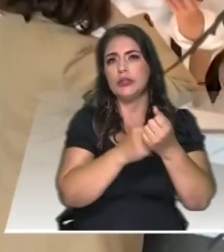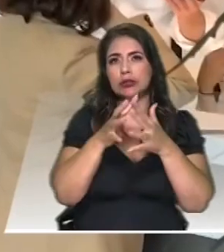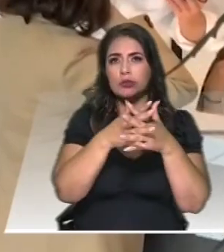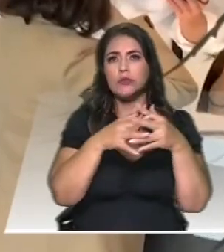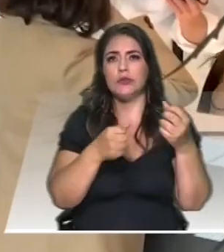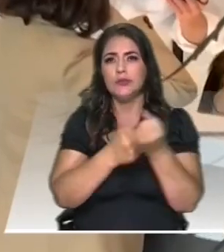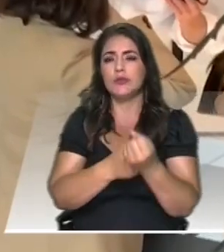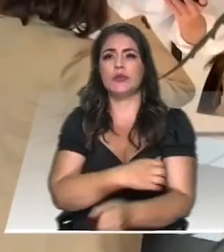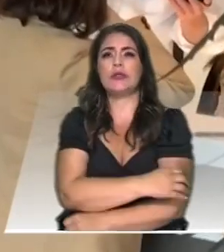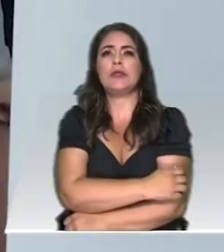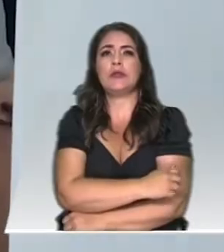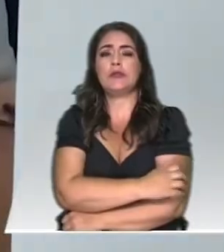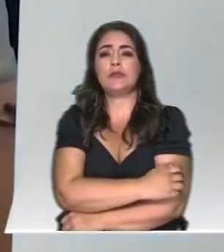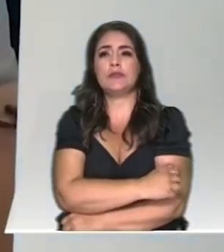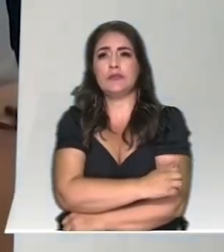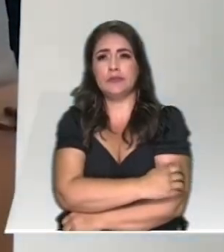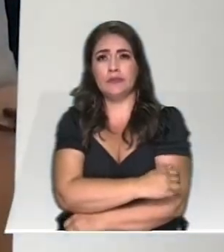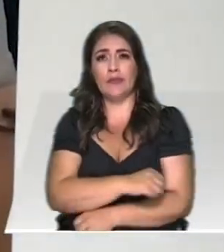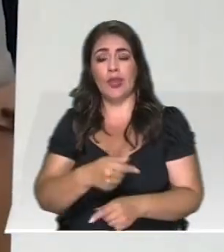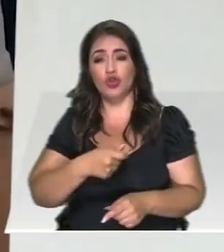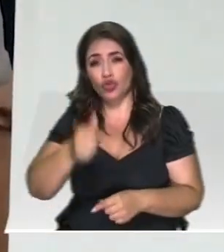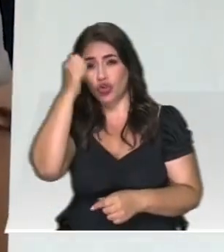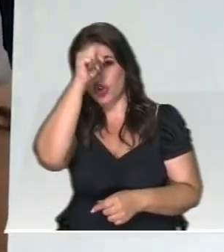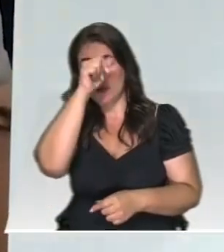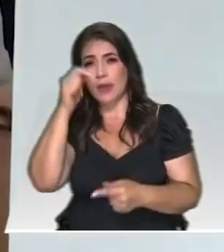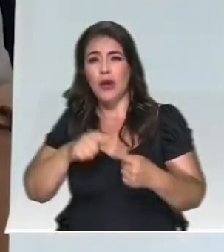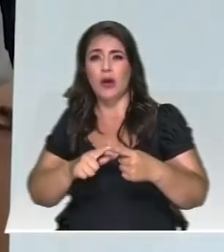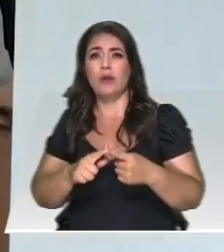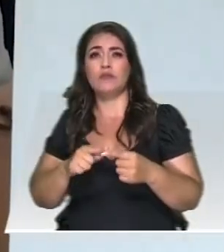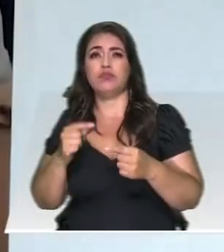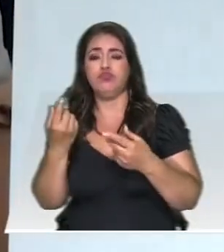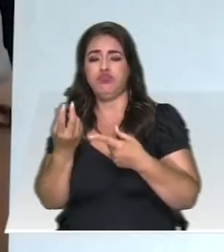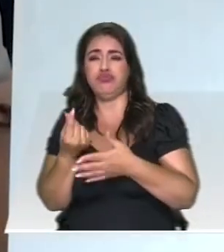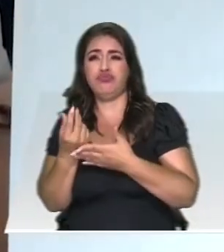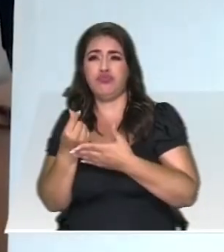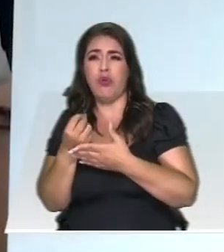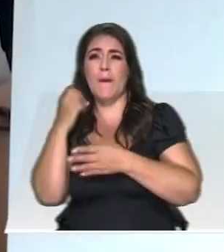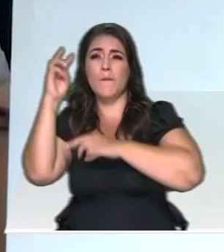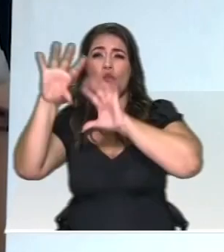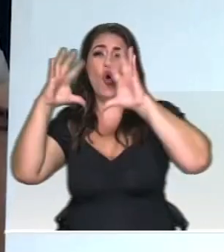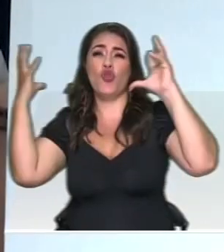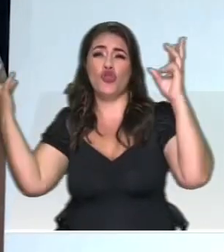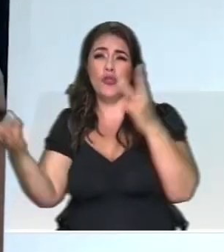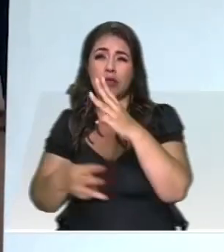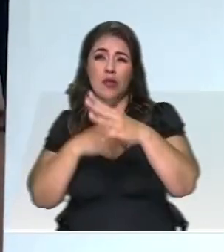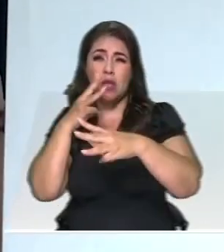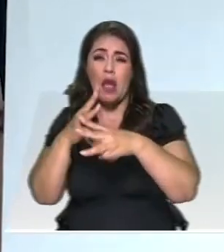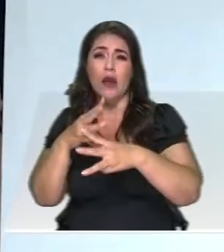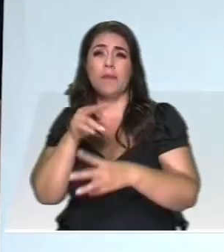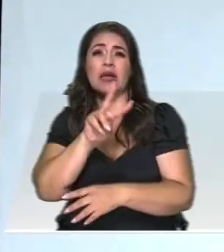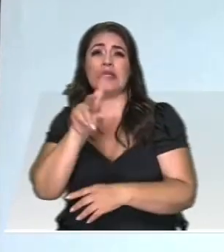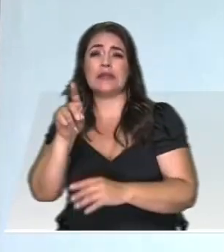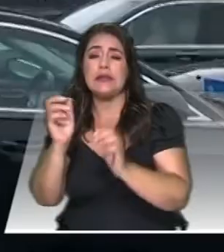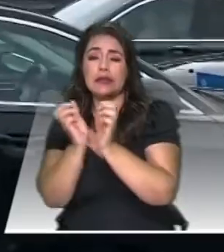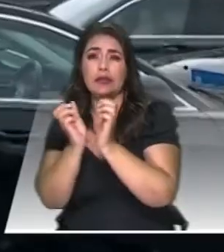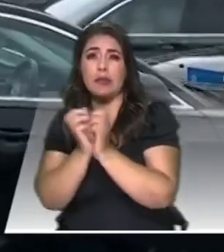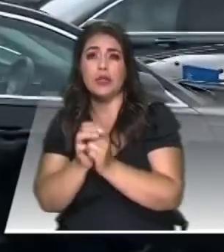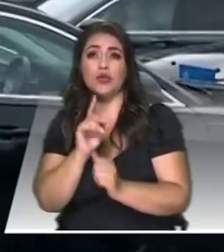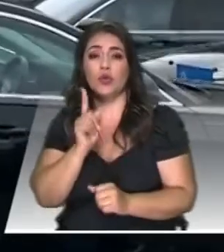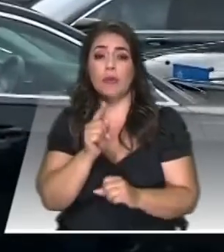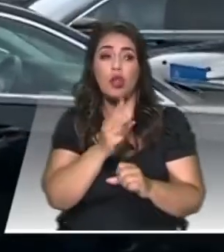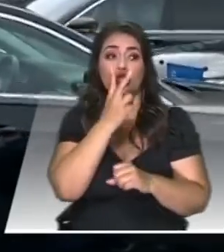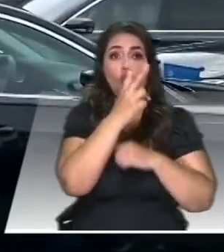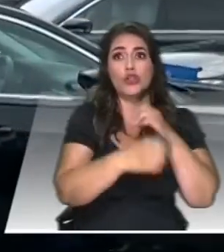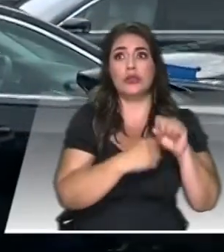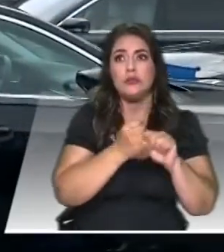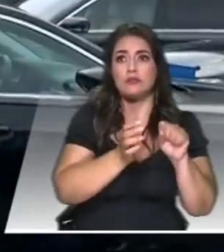este domingo inició el foro económico mundial en davos suiza que se extenderá hasta el 26 de mayo tras dos años de pandemia el evento vuelve la